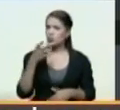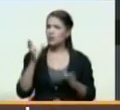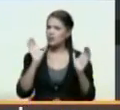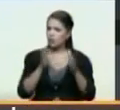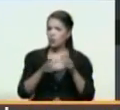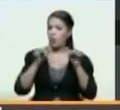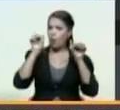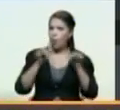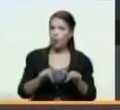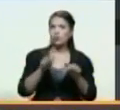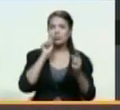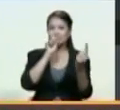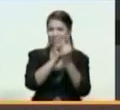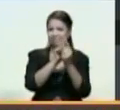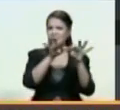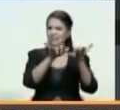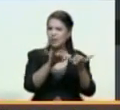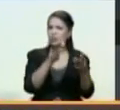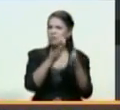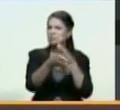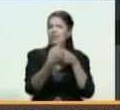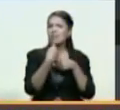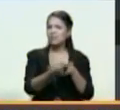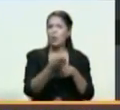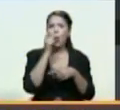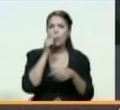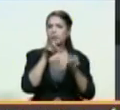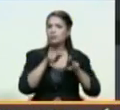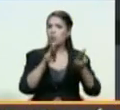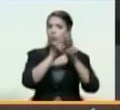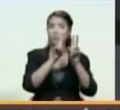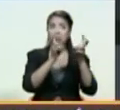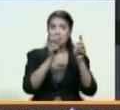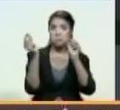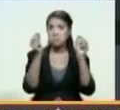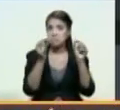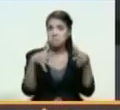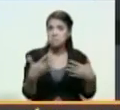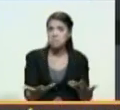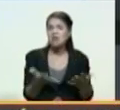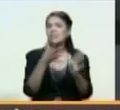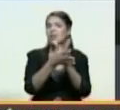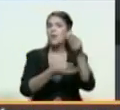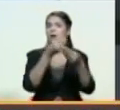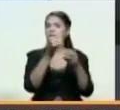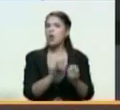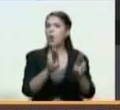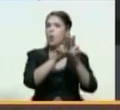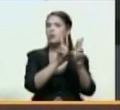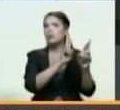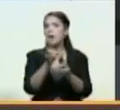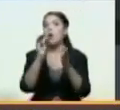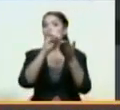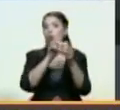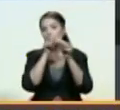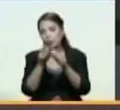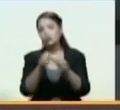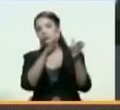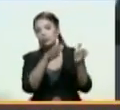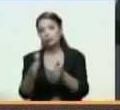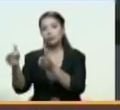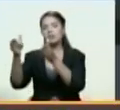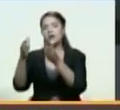el día de hoy con el secretario general. ¿Cuál fue la posición al respecto? ¿Hablaron sobre el tema? ¿Qué va a hacer Naciones Unidas para restablecer, como ha pedido el